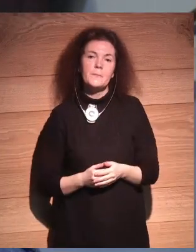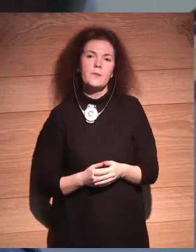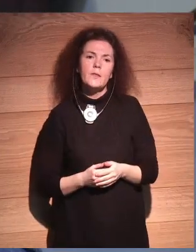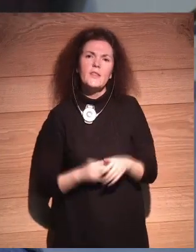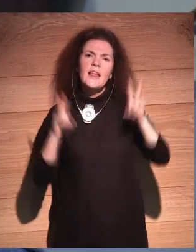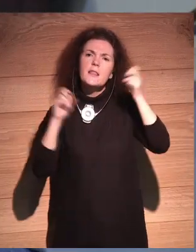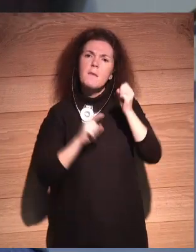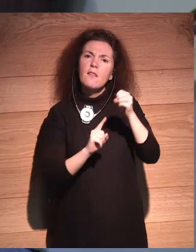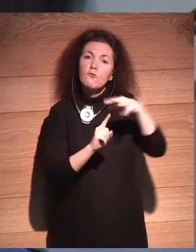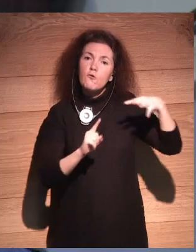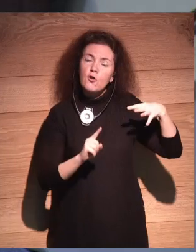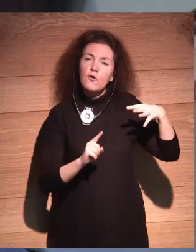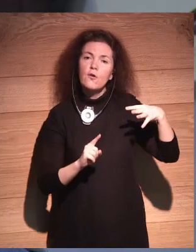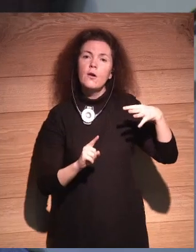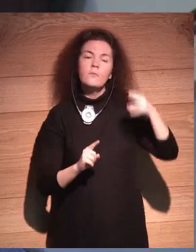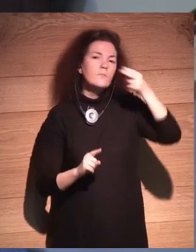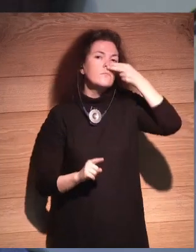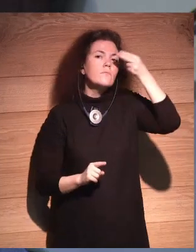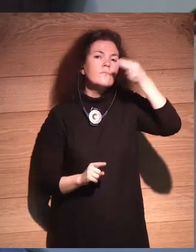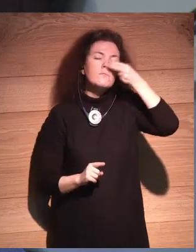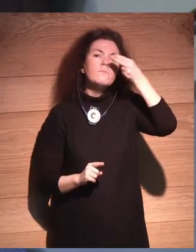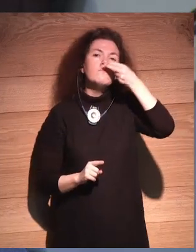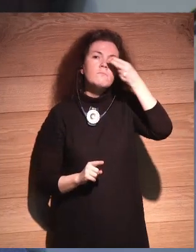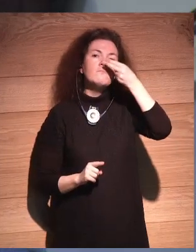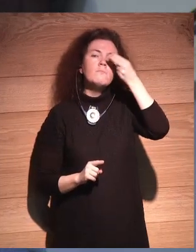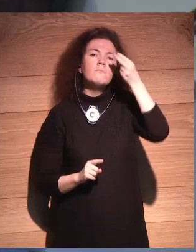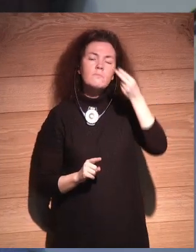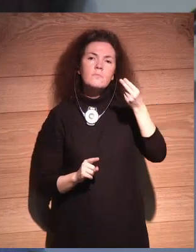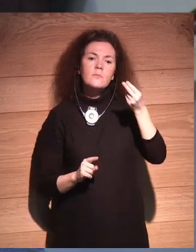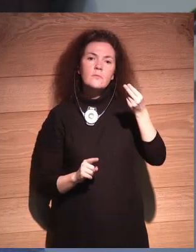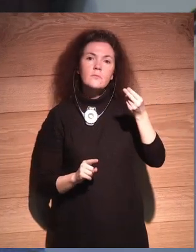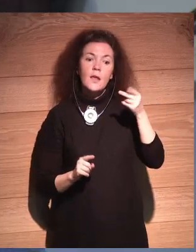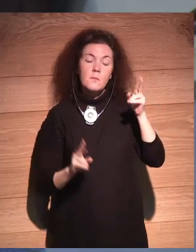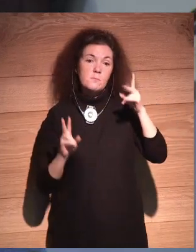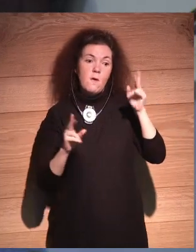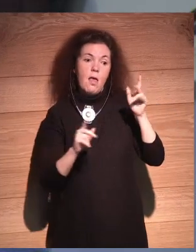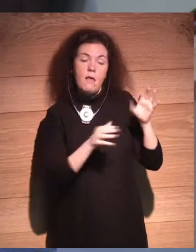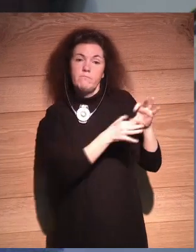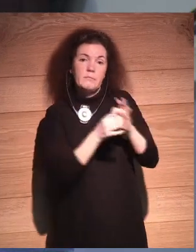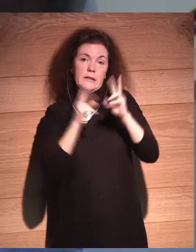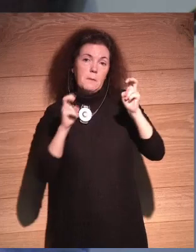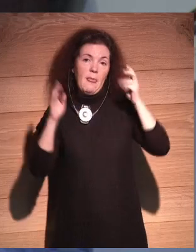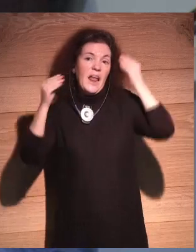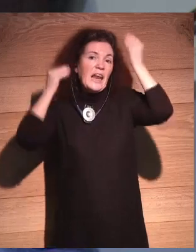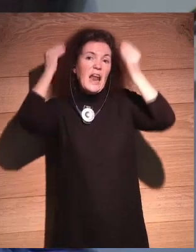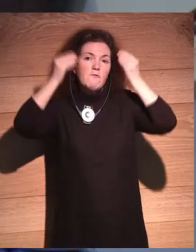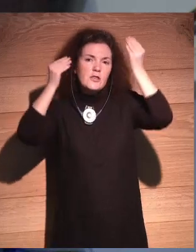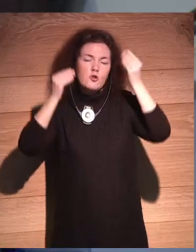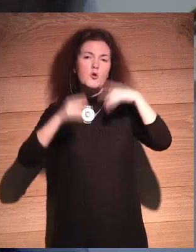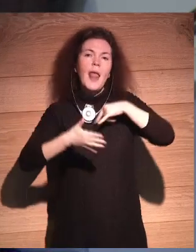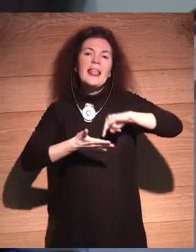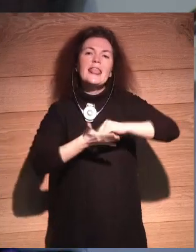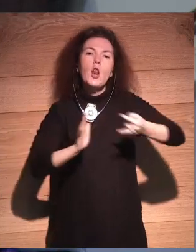el tema del foro es muy interesante y viene muy al caso de estas reflexiones, ¿no? Es el tecnología